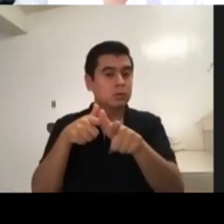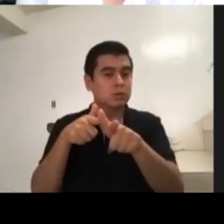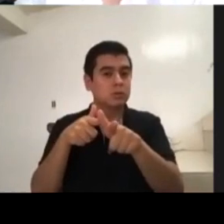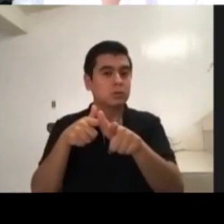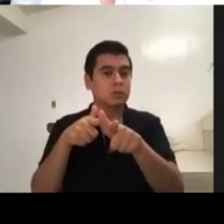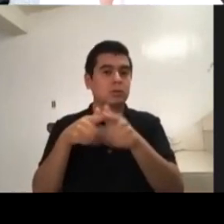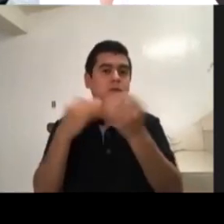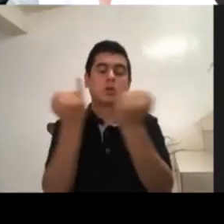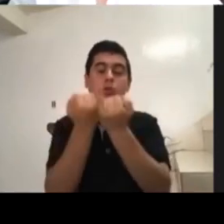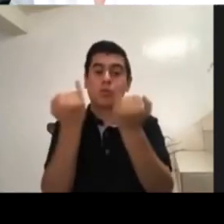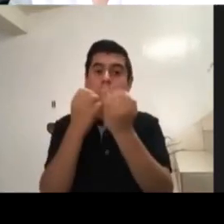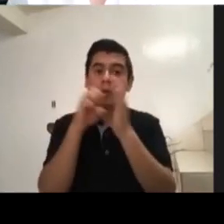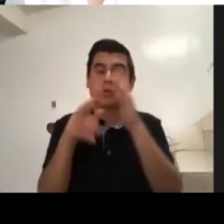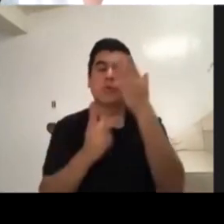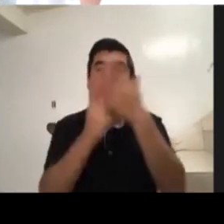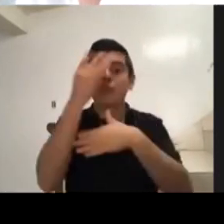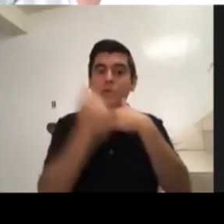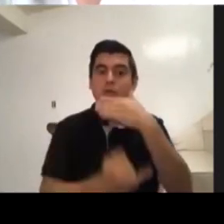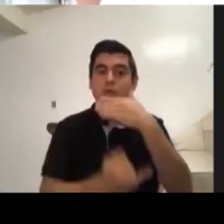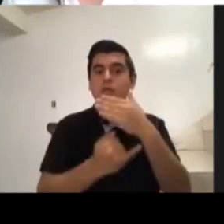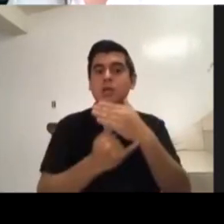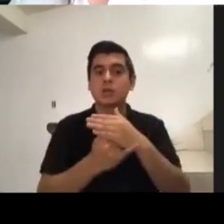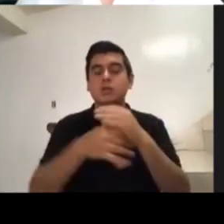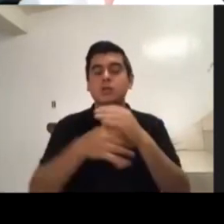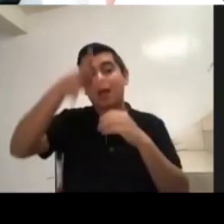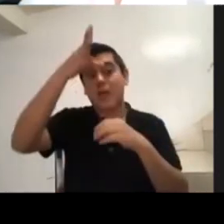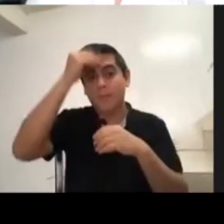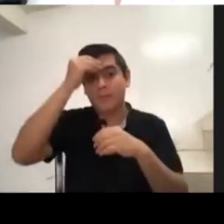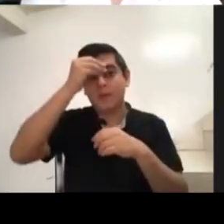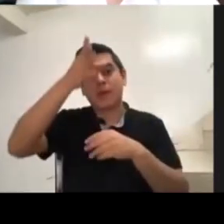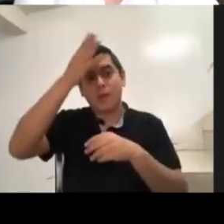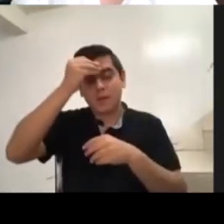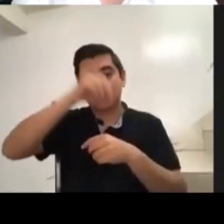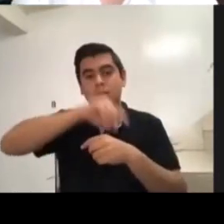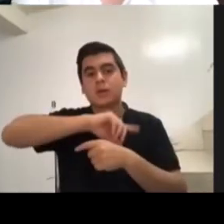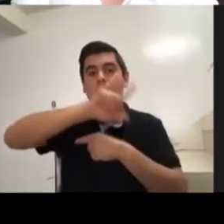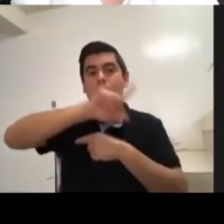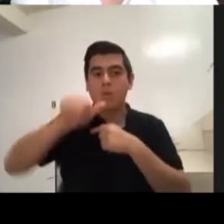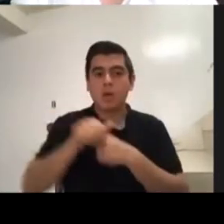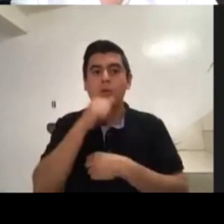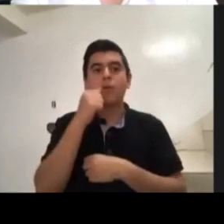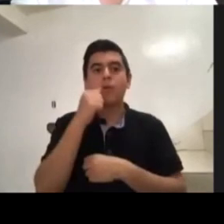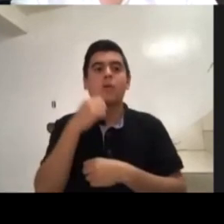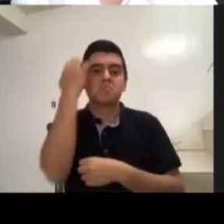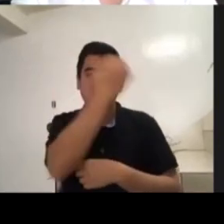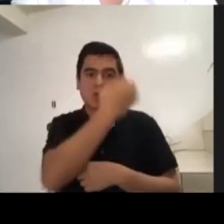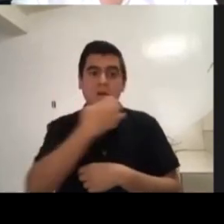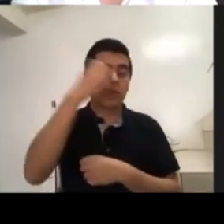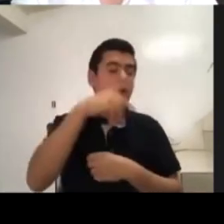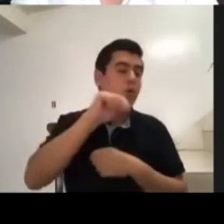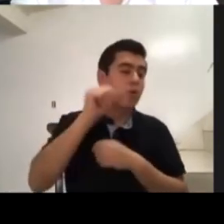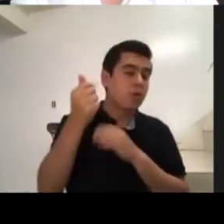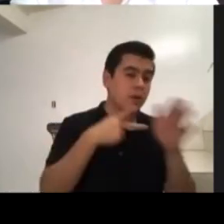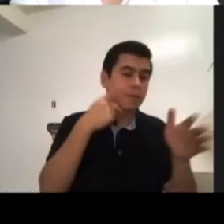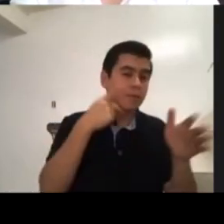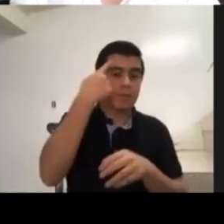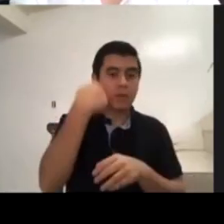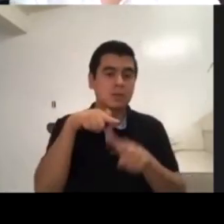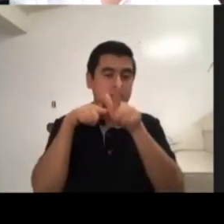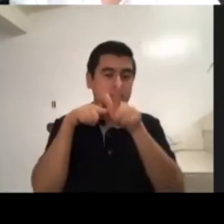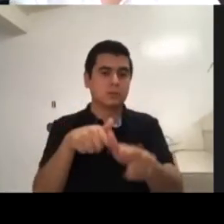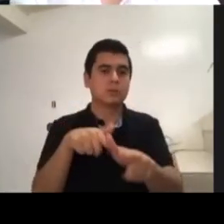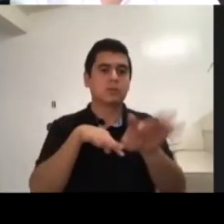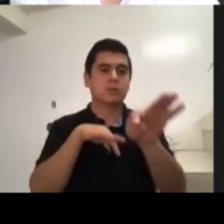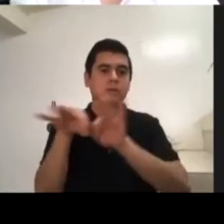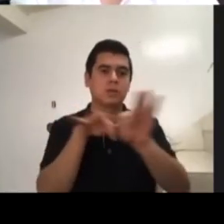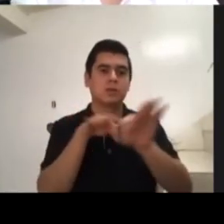circulares o retroalimentadores de los mismos procesos. Es decir, es necesario explorar qué es lo que sucede y qué es lo que sucede